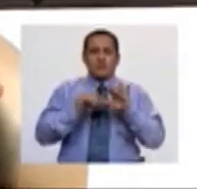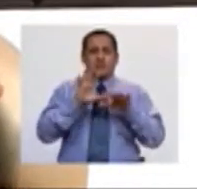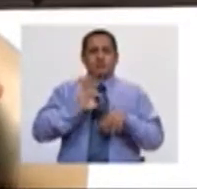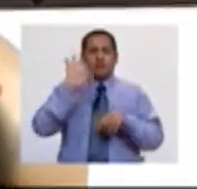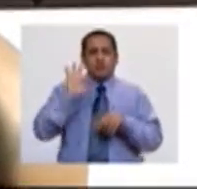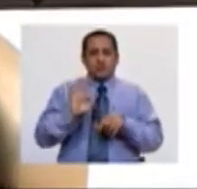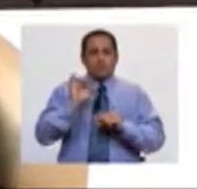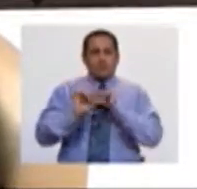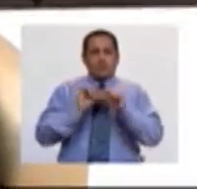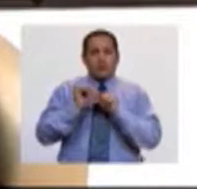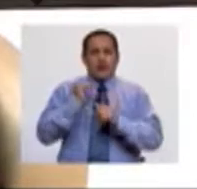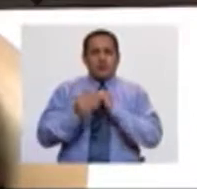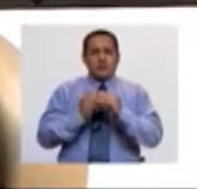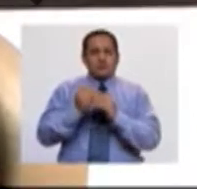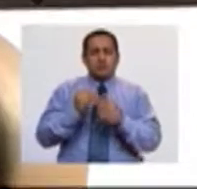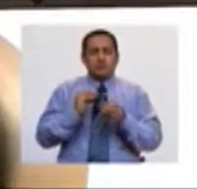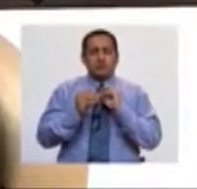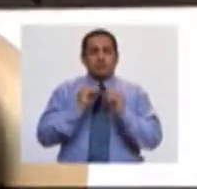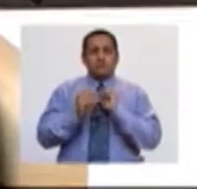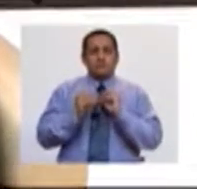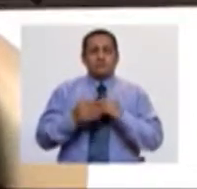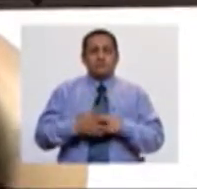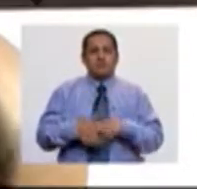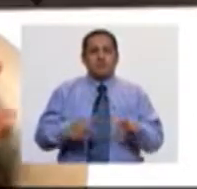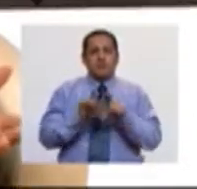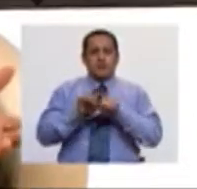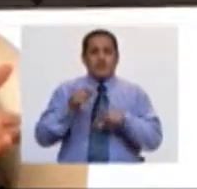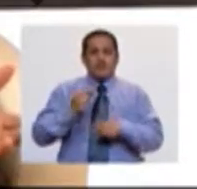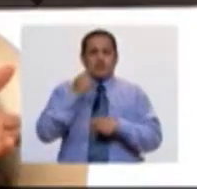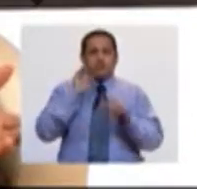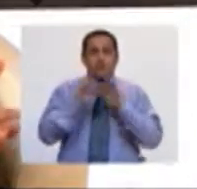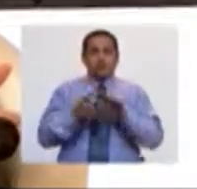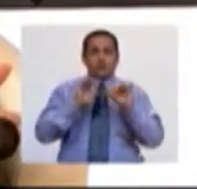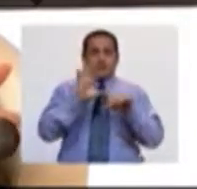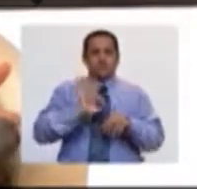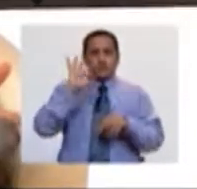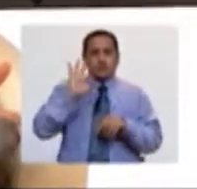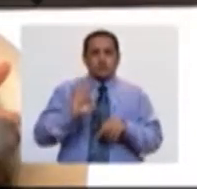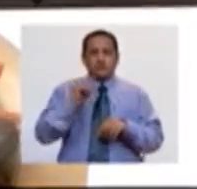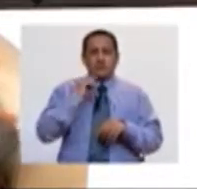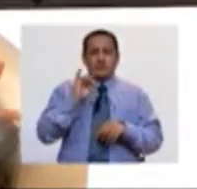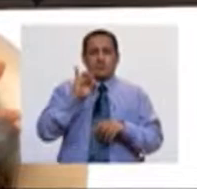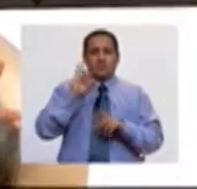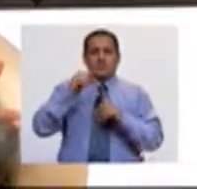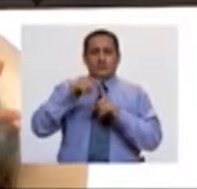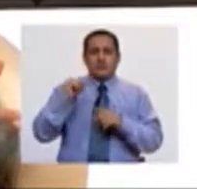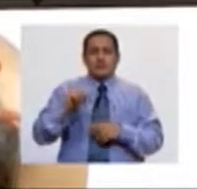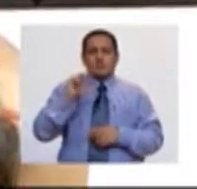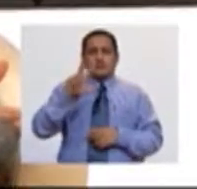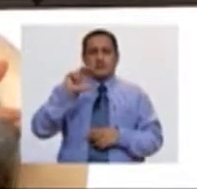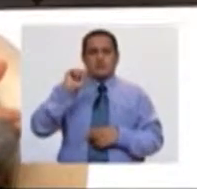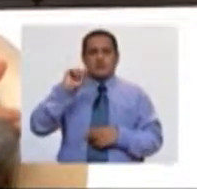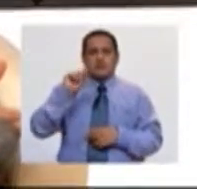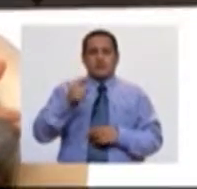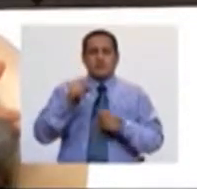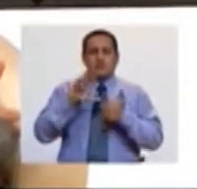UIT. Y se avanzaron los tramos que correspondían. Pero entendamos que también el 10% de una UIT, que anda por algo de 380